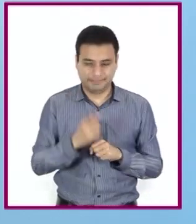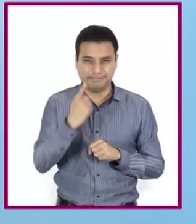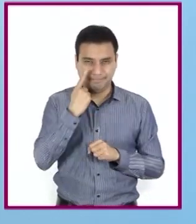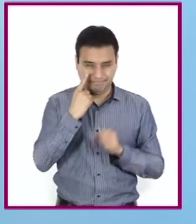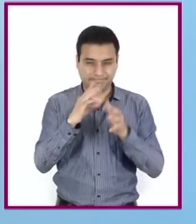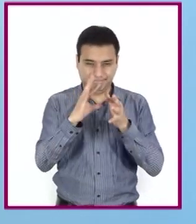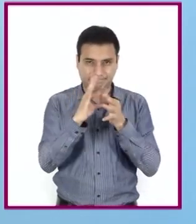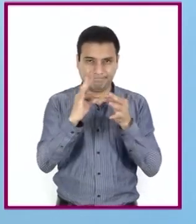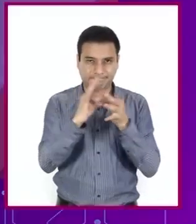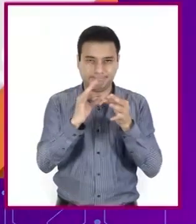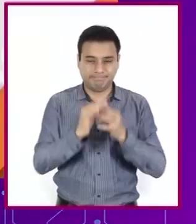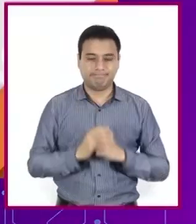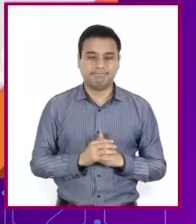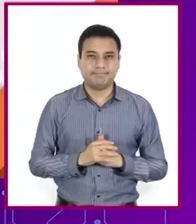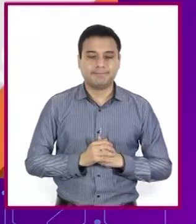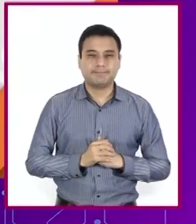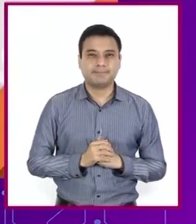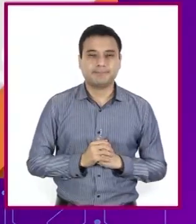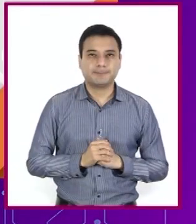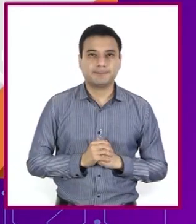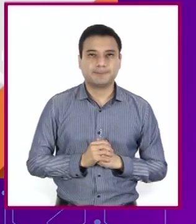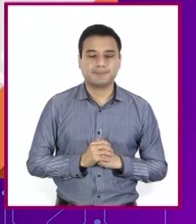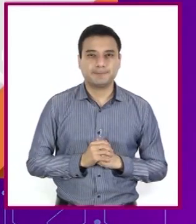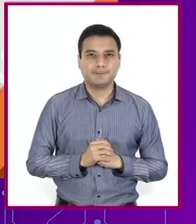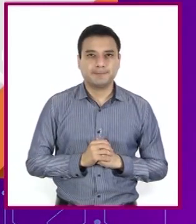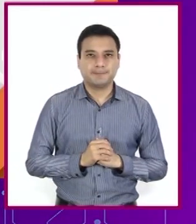en diversos ámbitos.